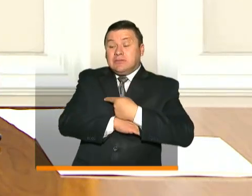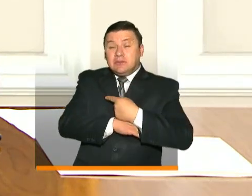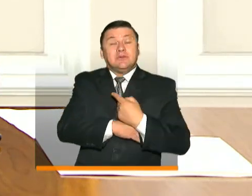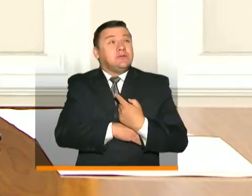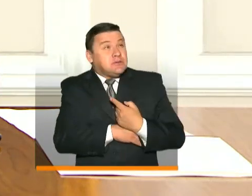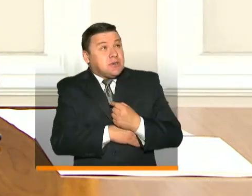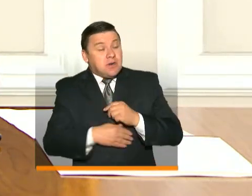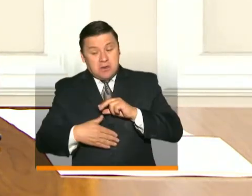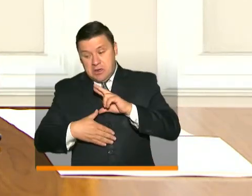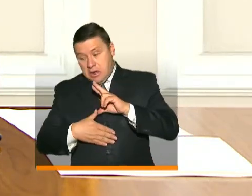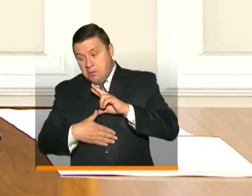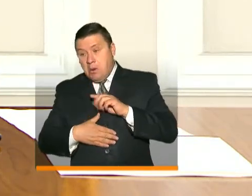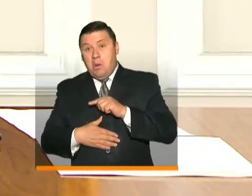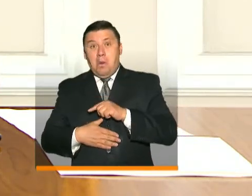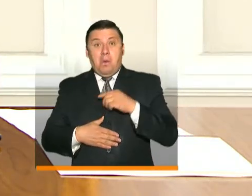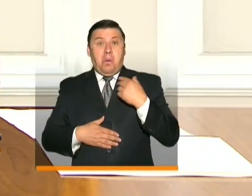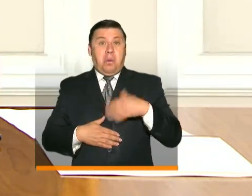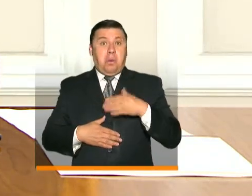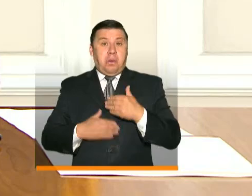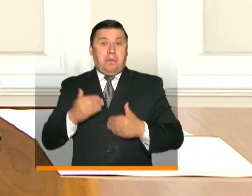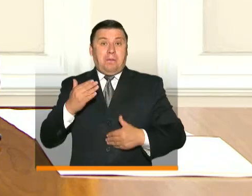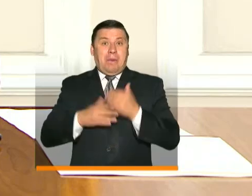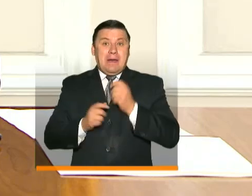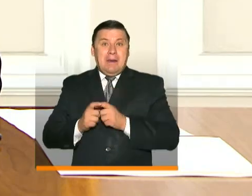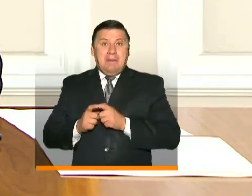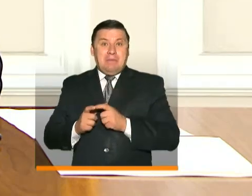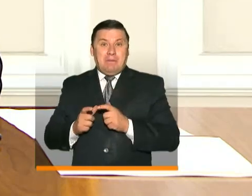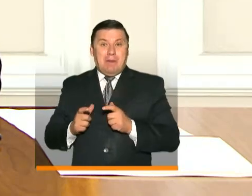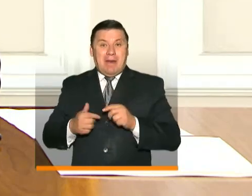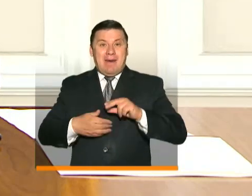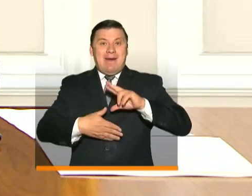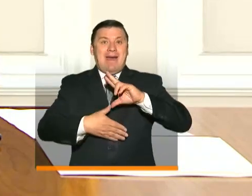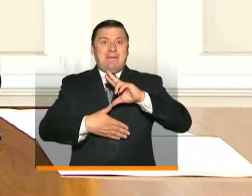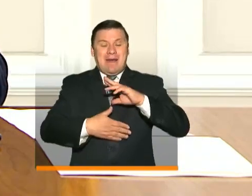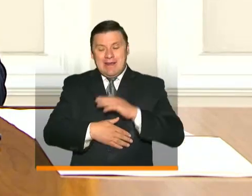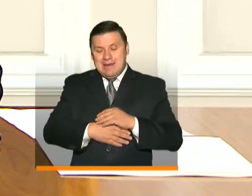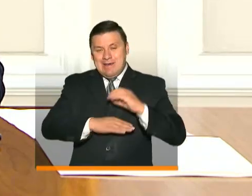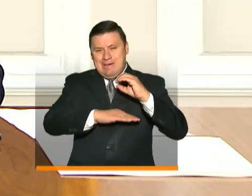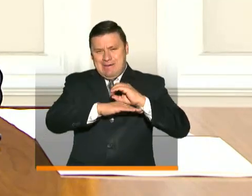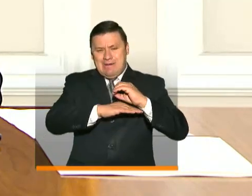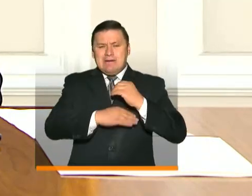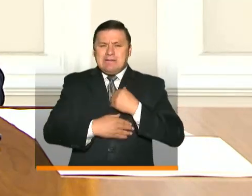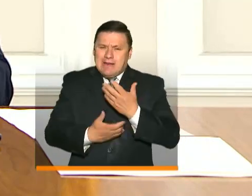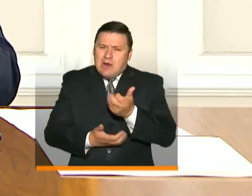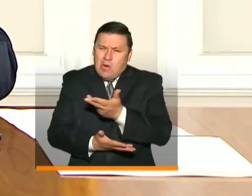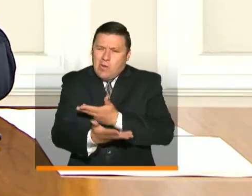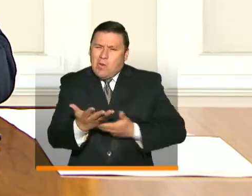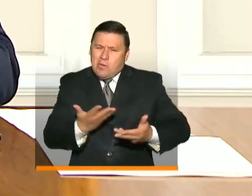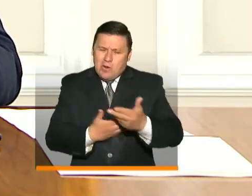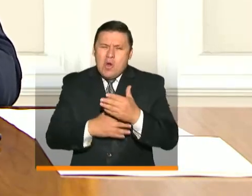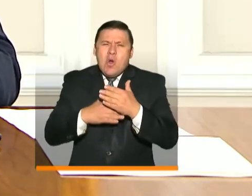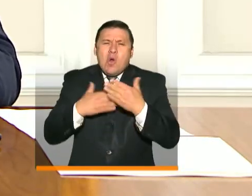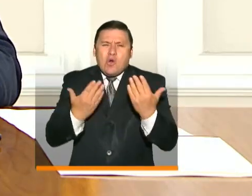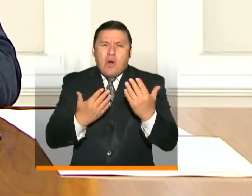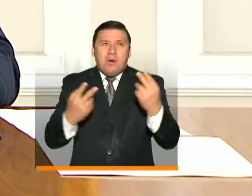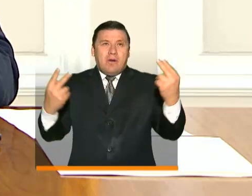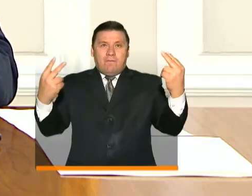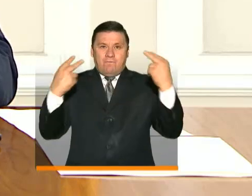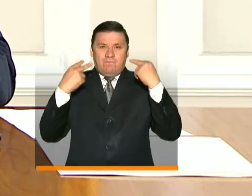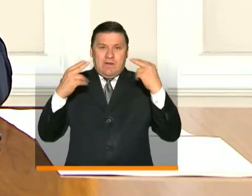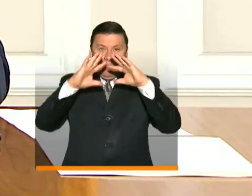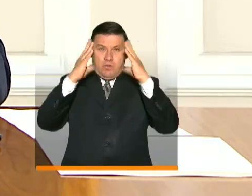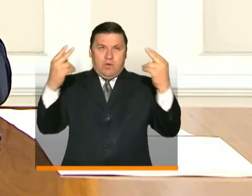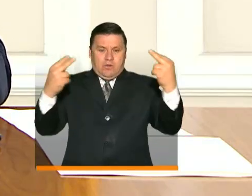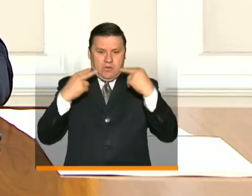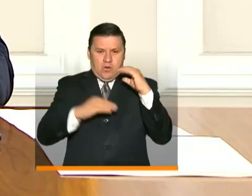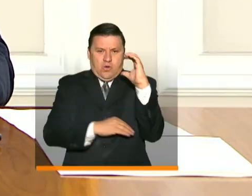que América Latina se ha convertido en el nuevo epicentro de esta pandemia. Pues me gustaría compartirles a ustedes cómo nos vemos como